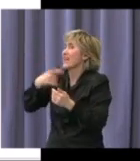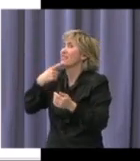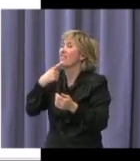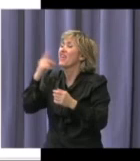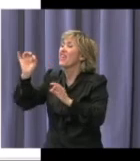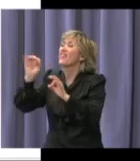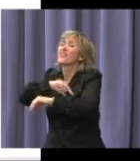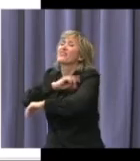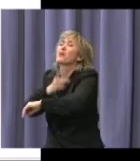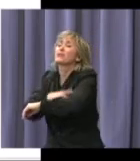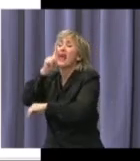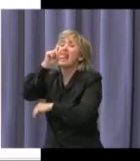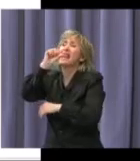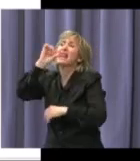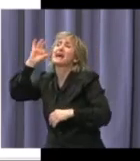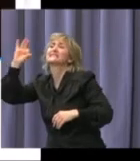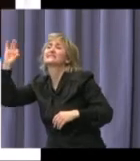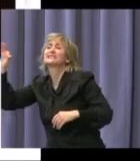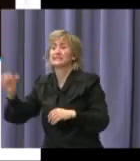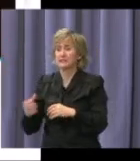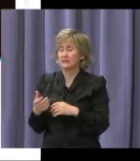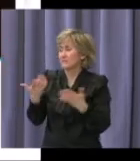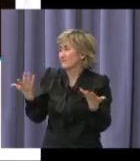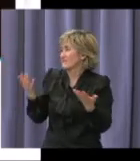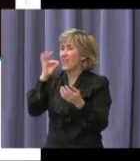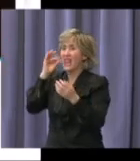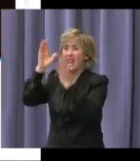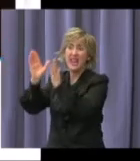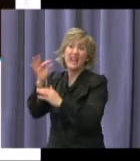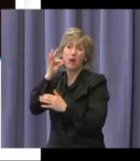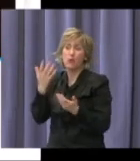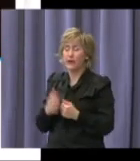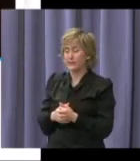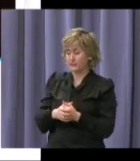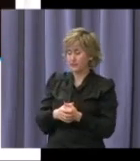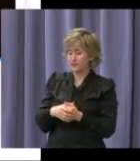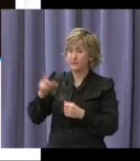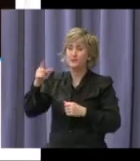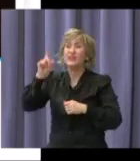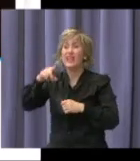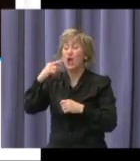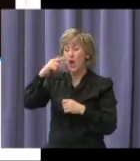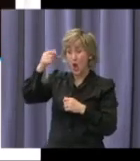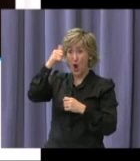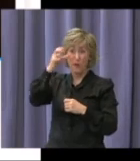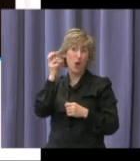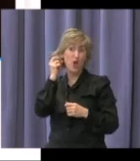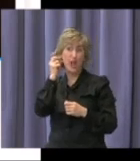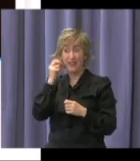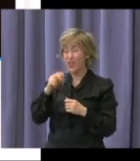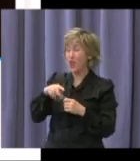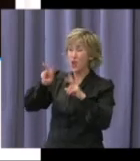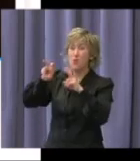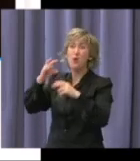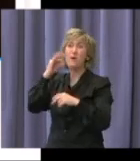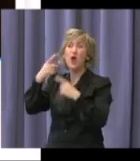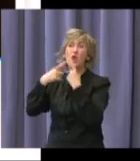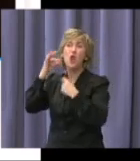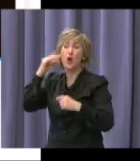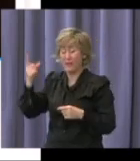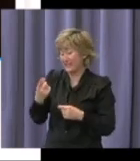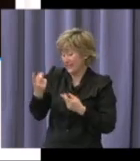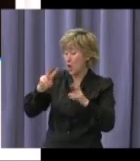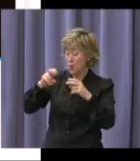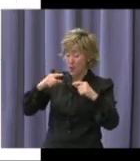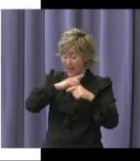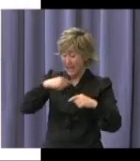me lo está diciendo, las deportistas, me decía que era mujer. La cosificación. Ronaldo estrena nueva novia. Sí, seguramente nueva camiseta y nuevos